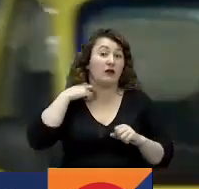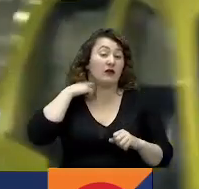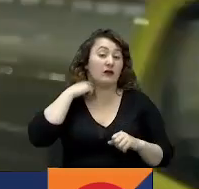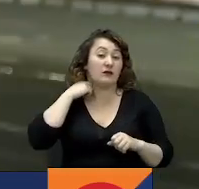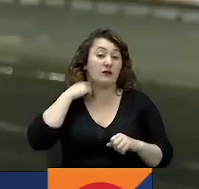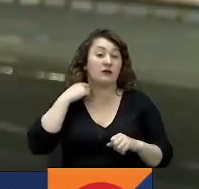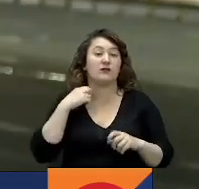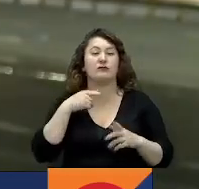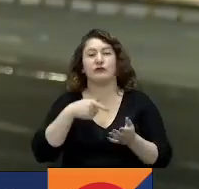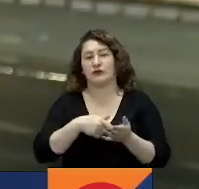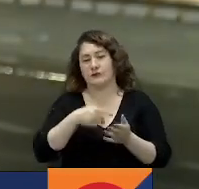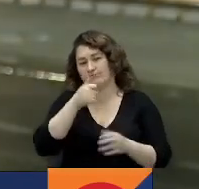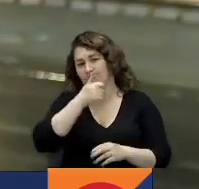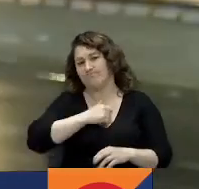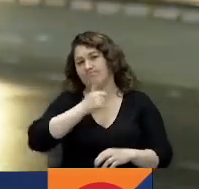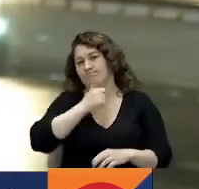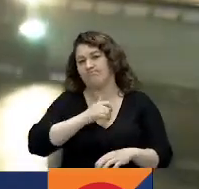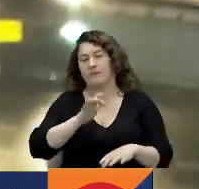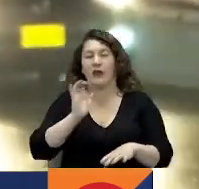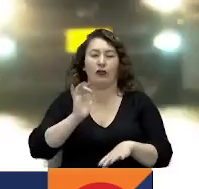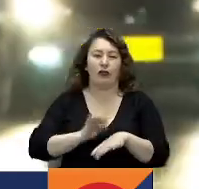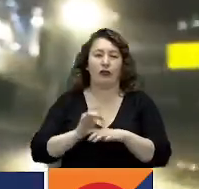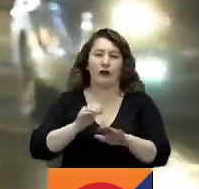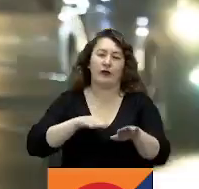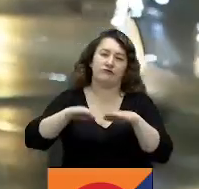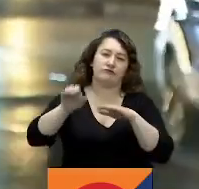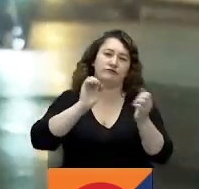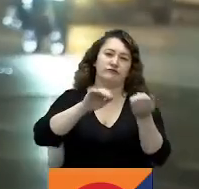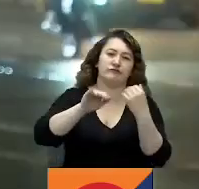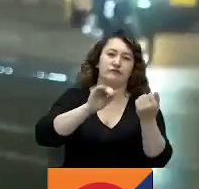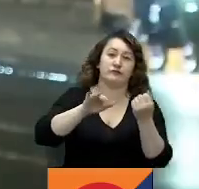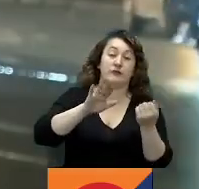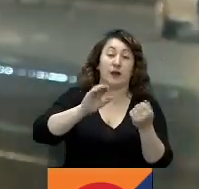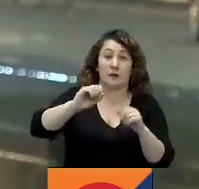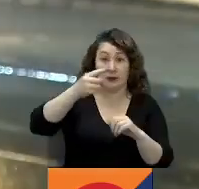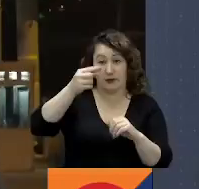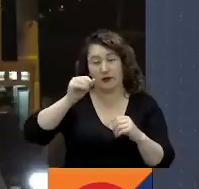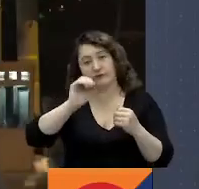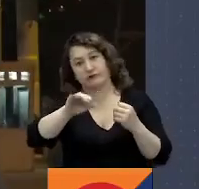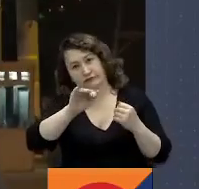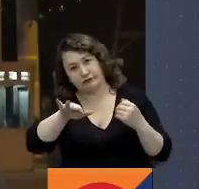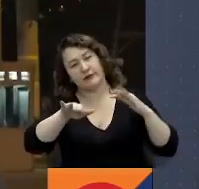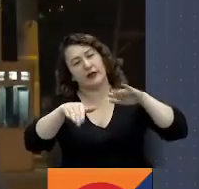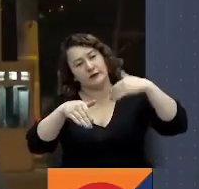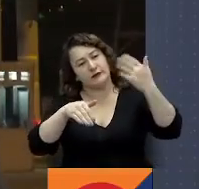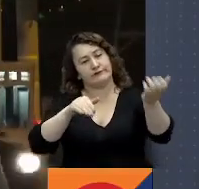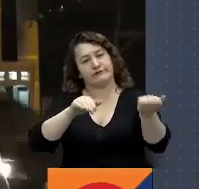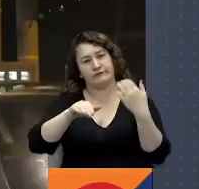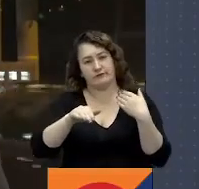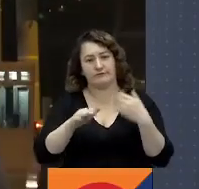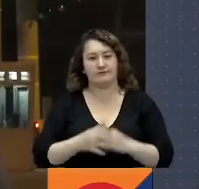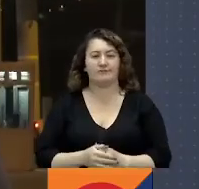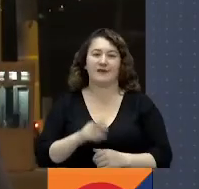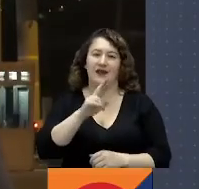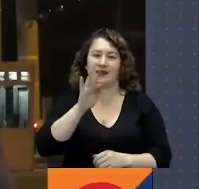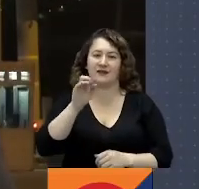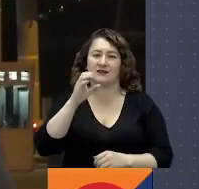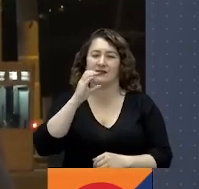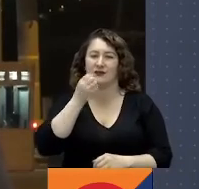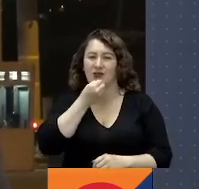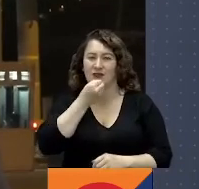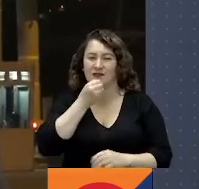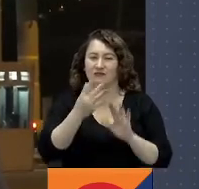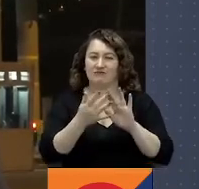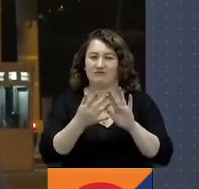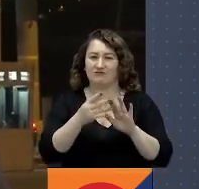y está el paso con alternancia. Por ahora es todo desde el centro de la capital colombiana, Edwin Suárez, TVC Noticias, conectados 24/7.